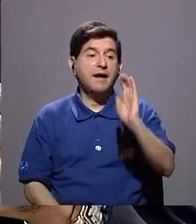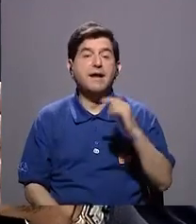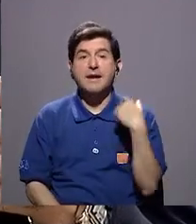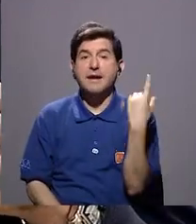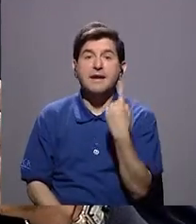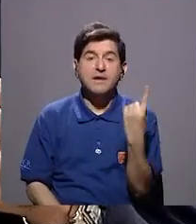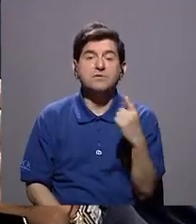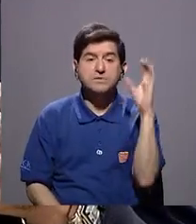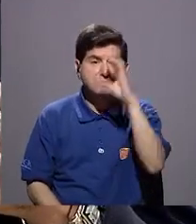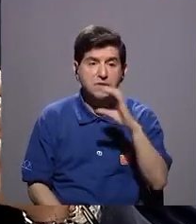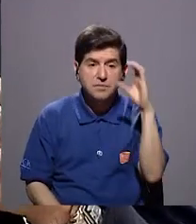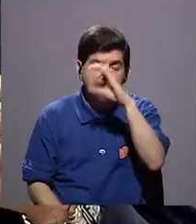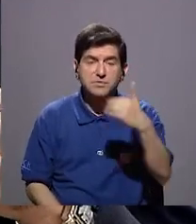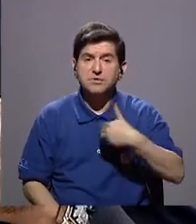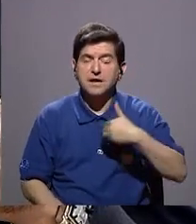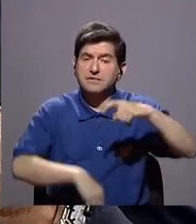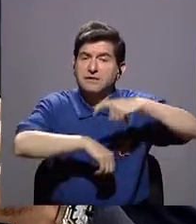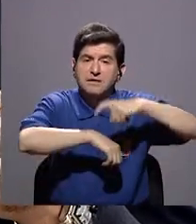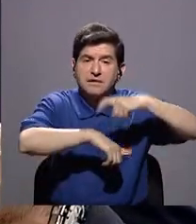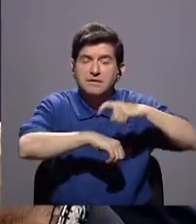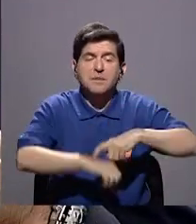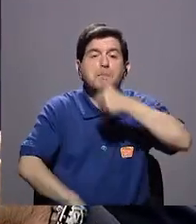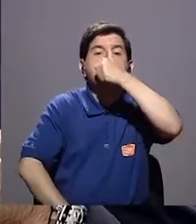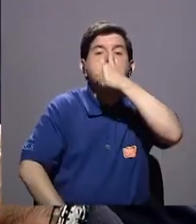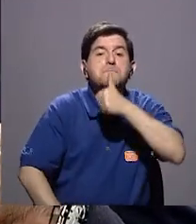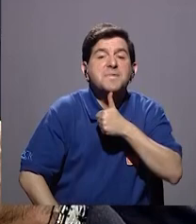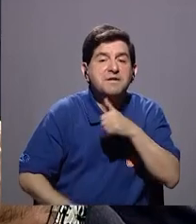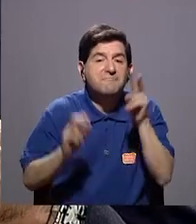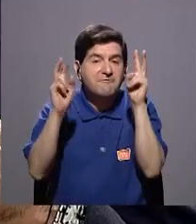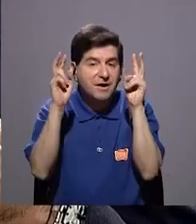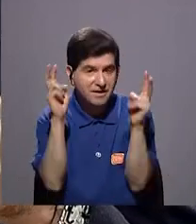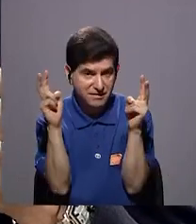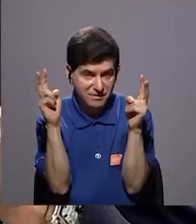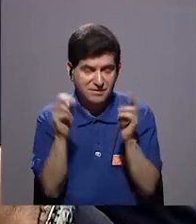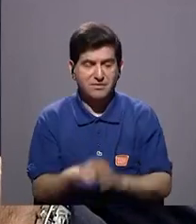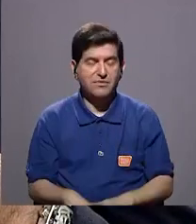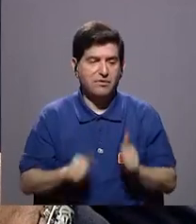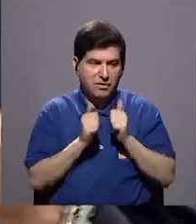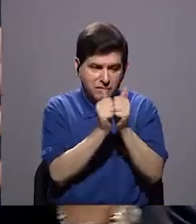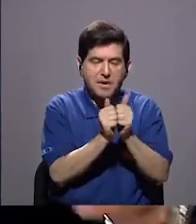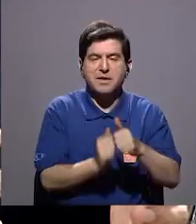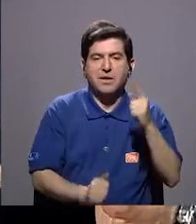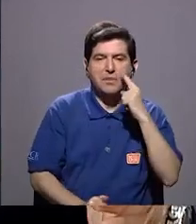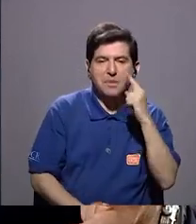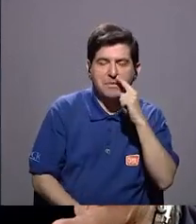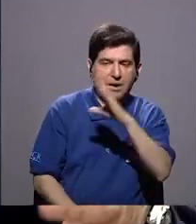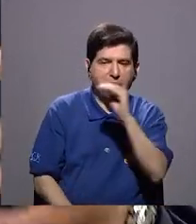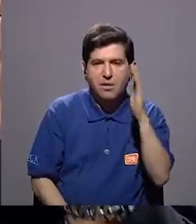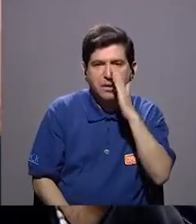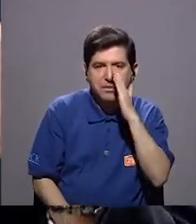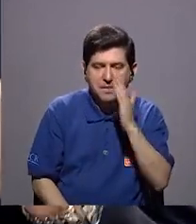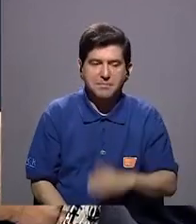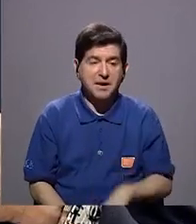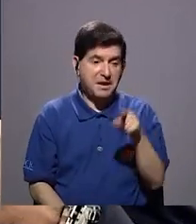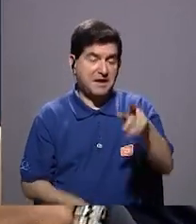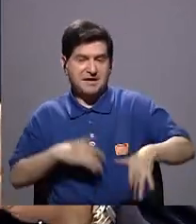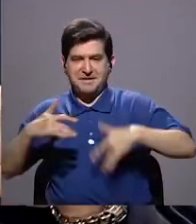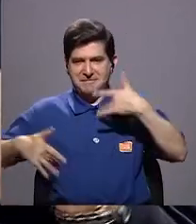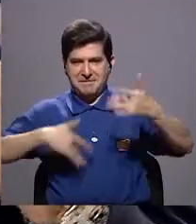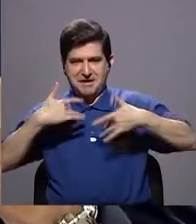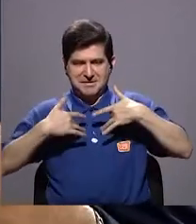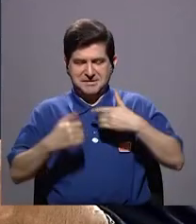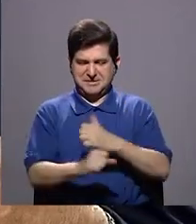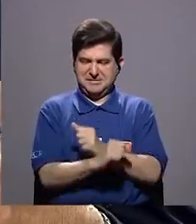niño siempre va a andar buscando tener ratitos privados, llamamos nosotros, con esa papá o con esa mamá, para él